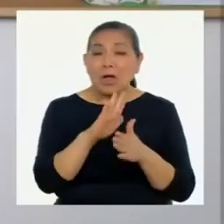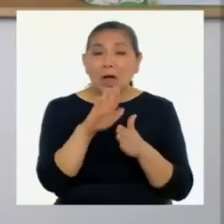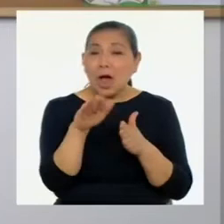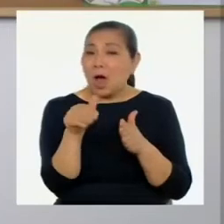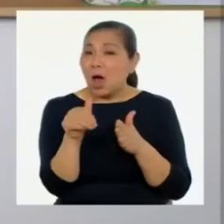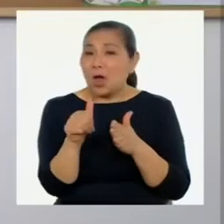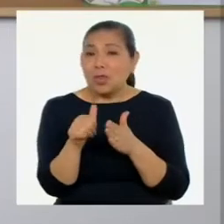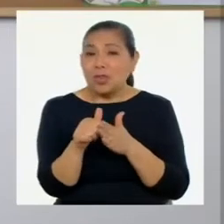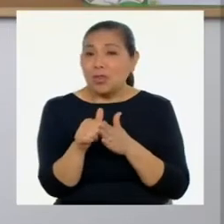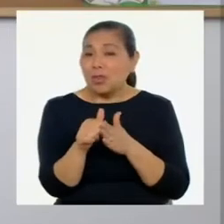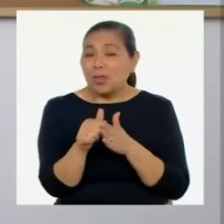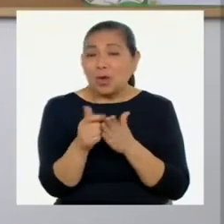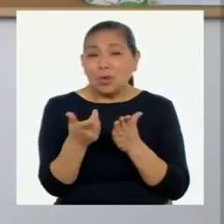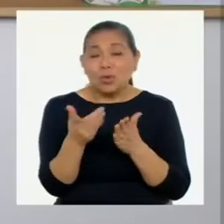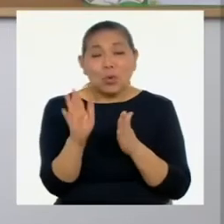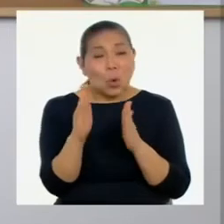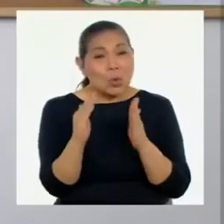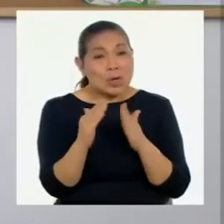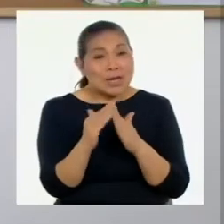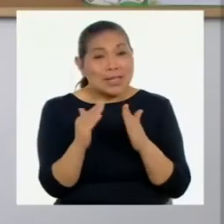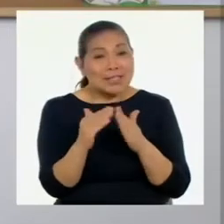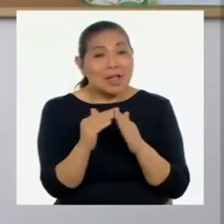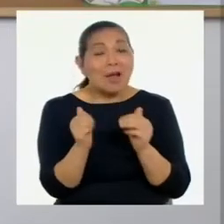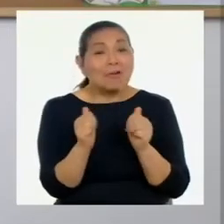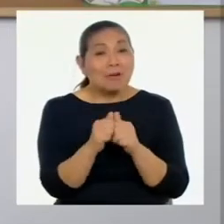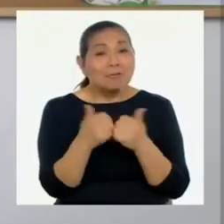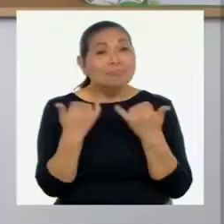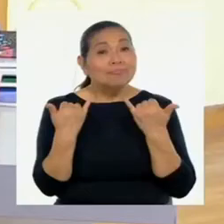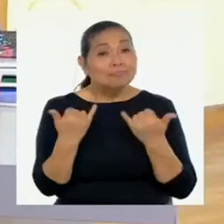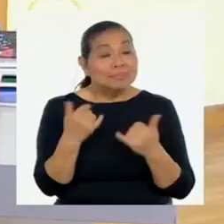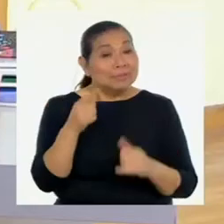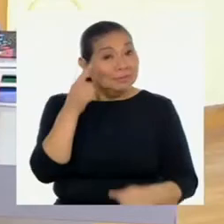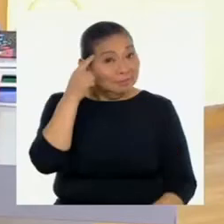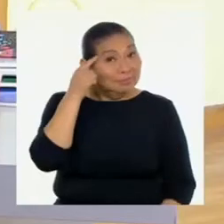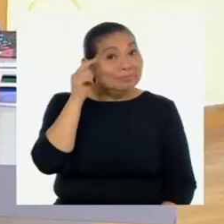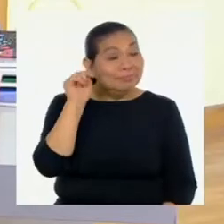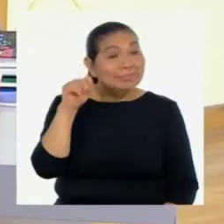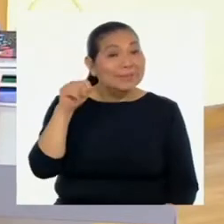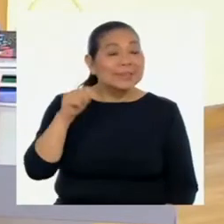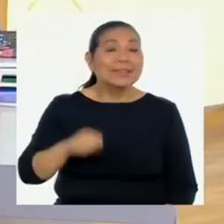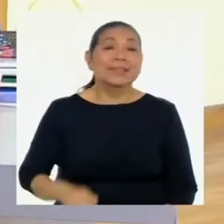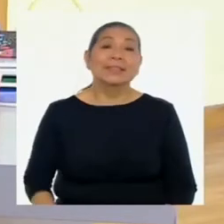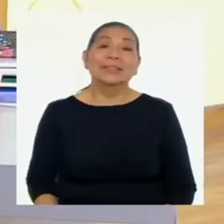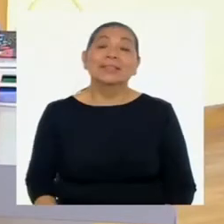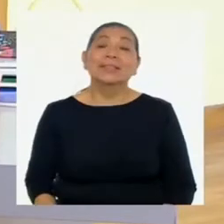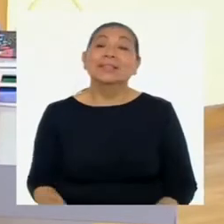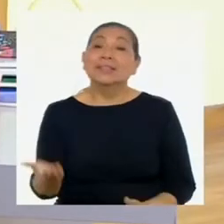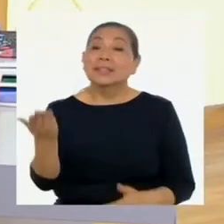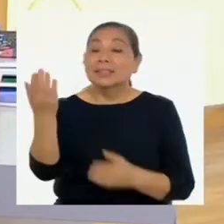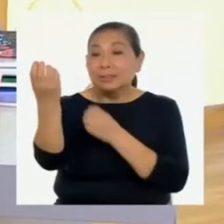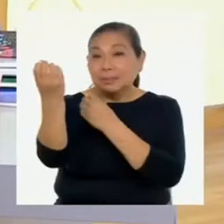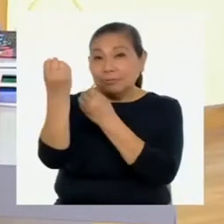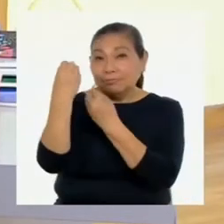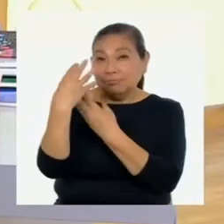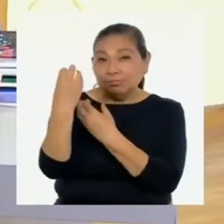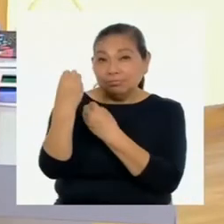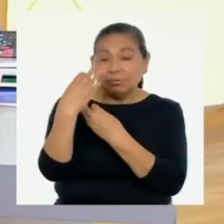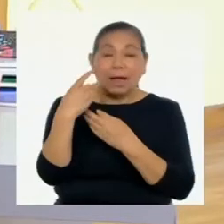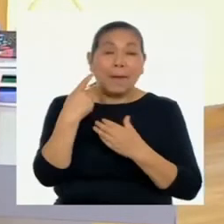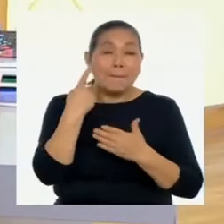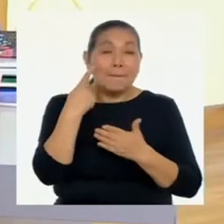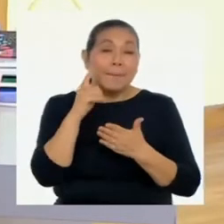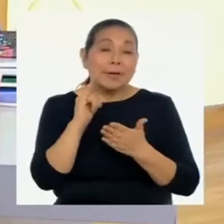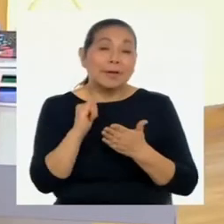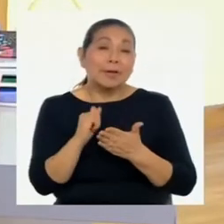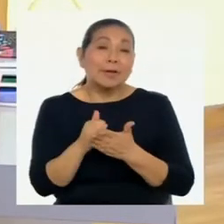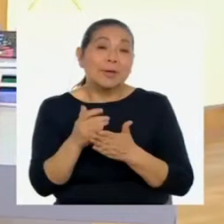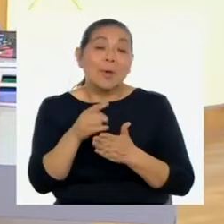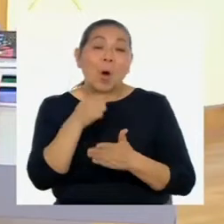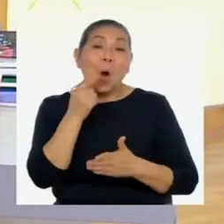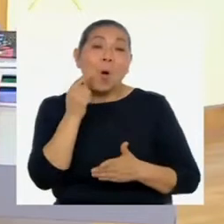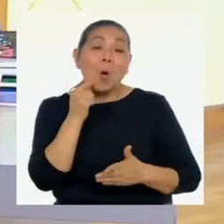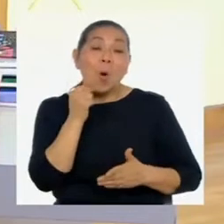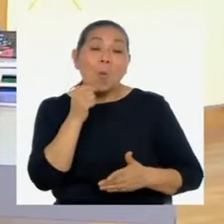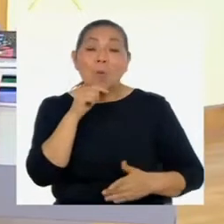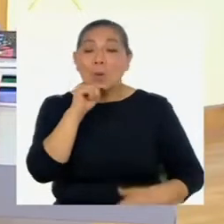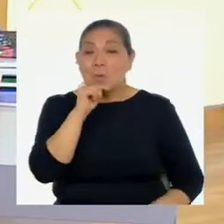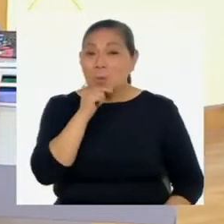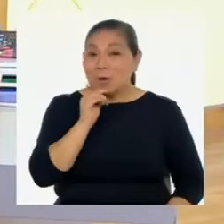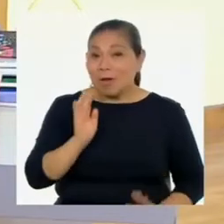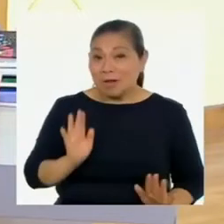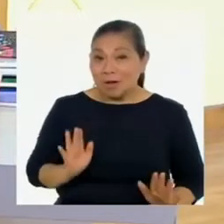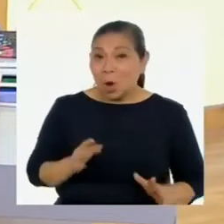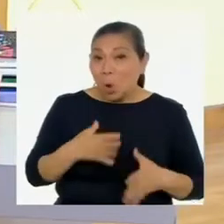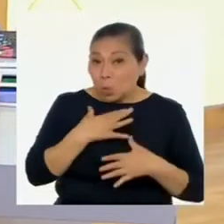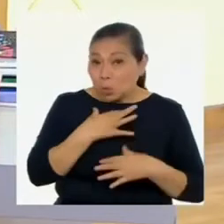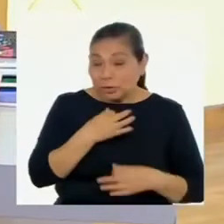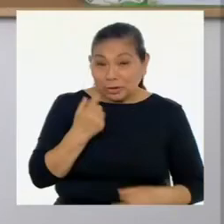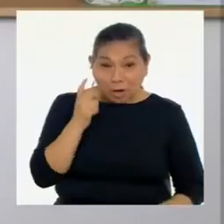a todas y todos en sus casas con eso, ¿no? De hecho, recibimos unas cuantas respuestas de parte de las chicas y los